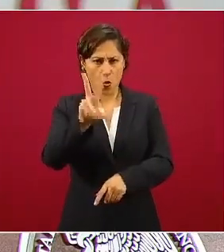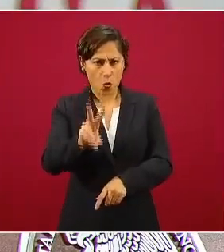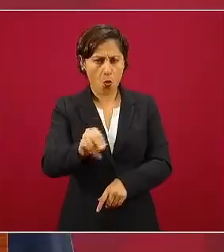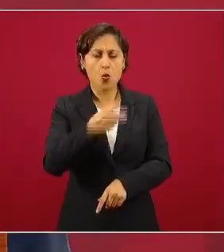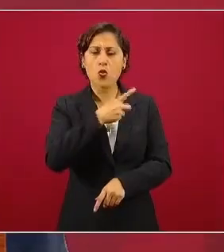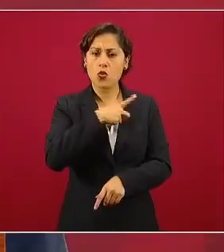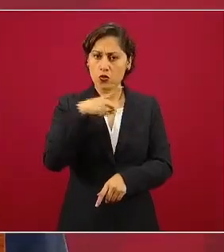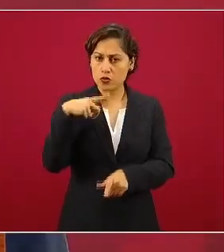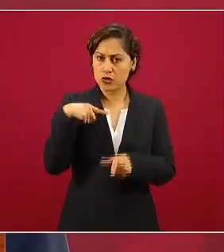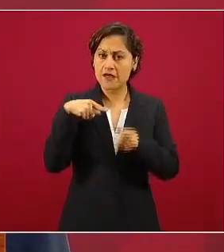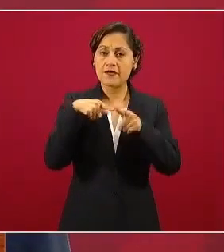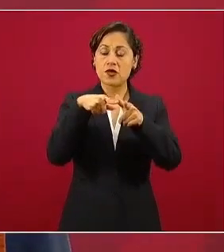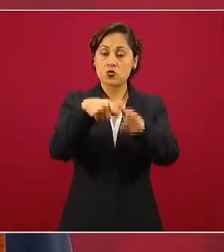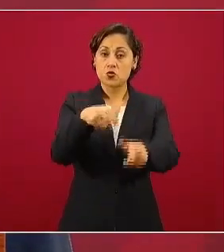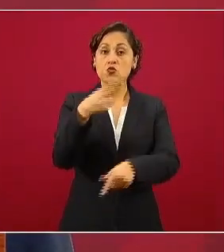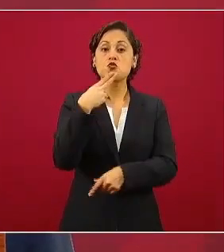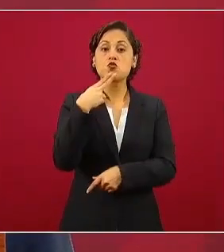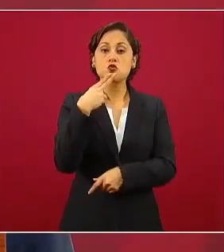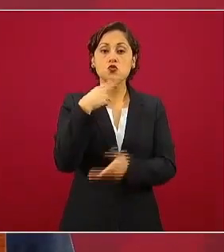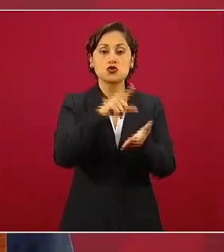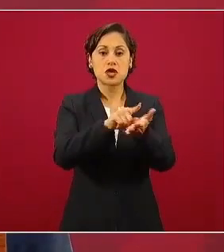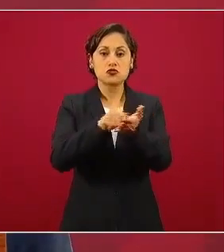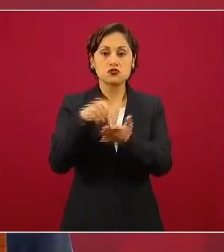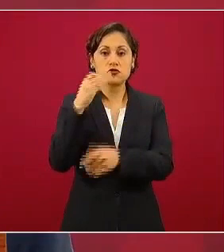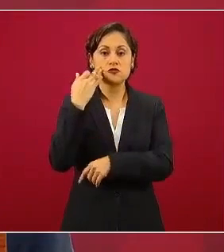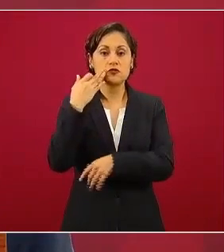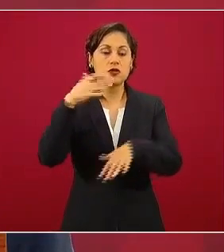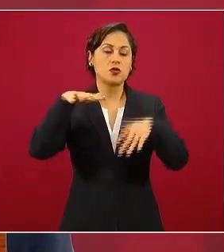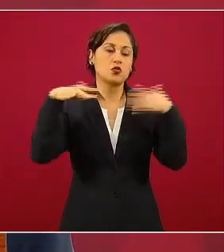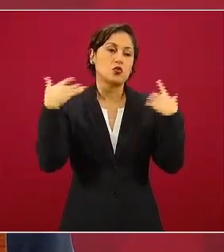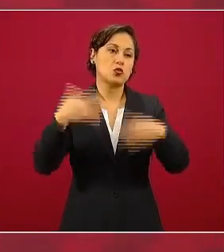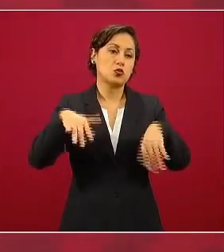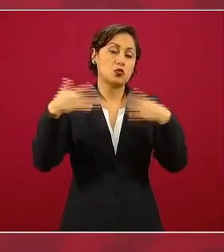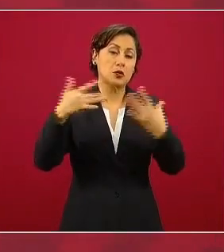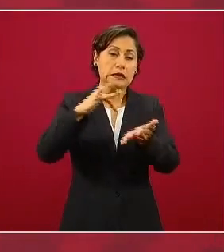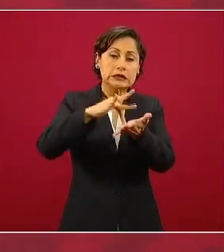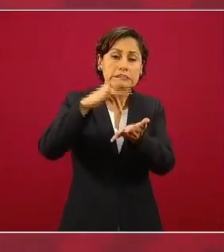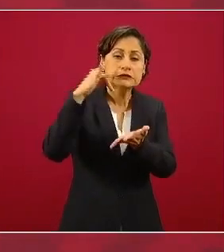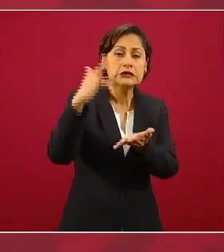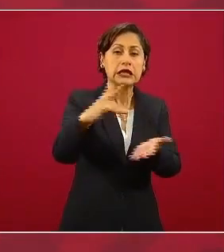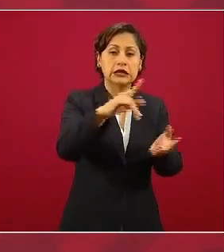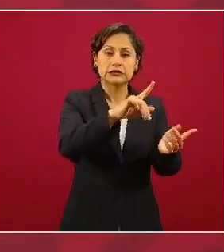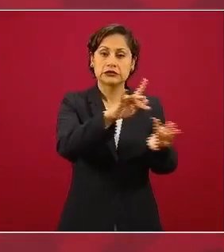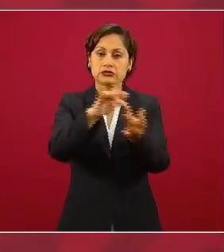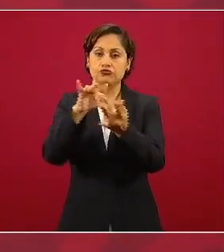esos instrumentos, y son benditas redes sociales,